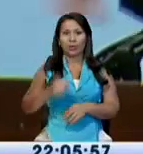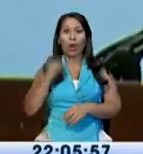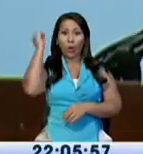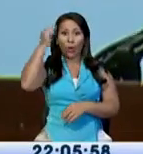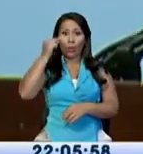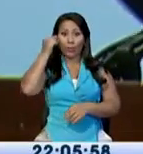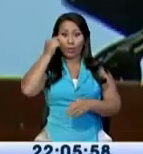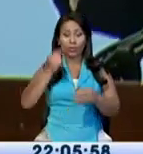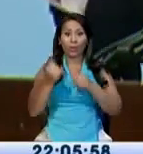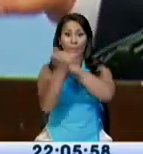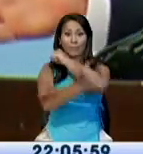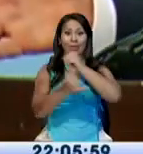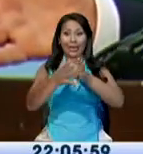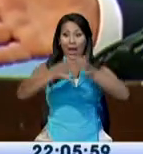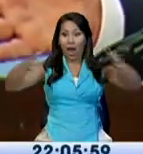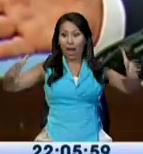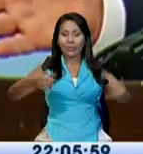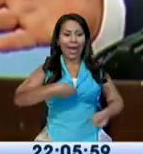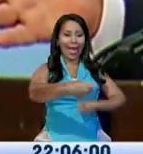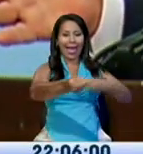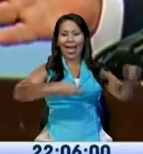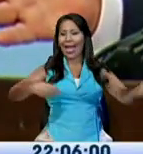te ofrece de todo,